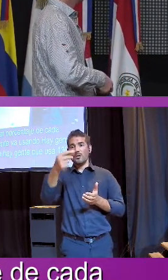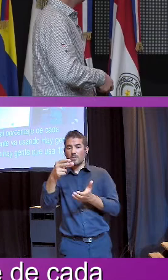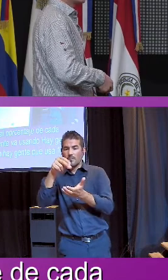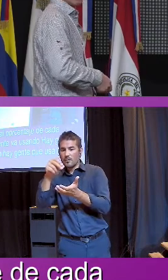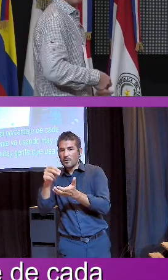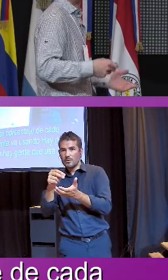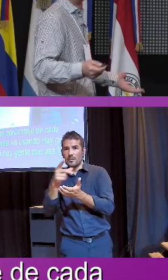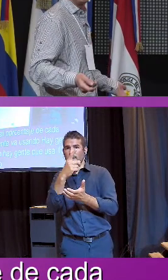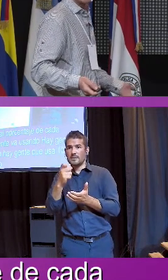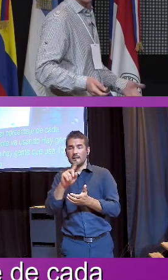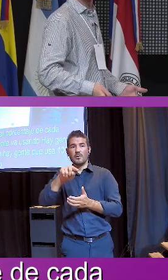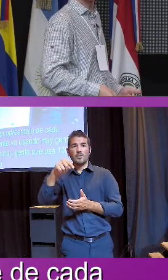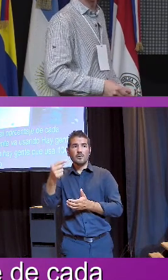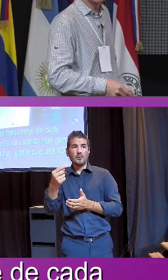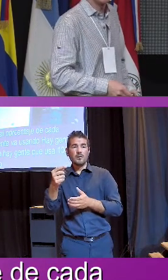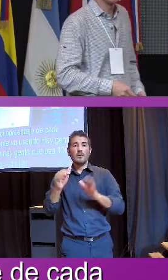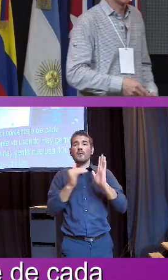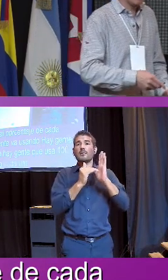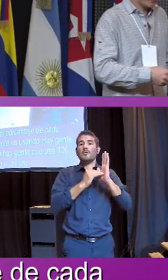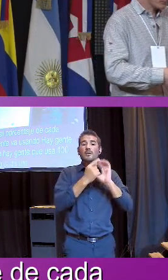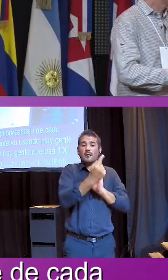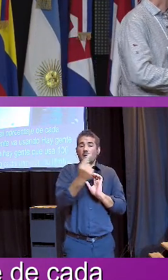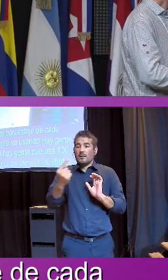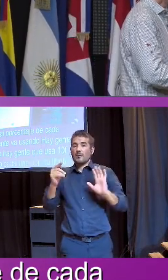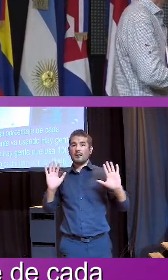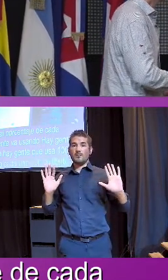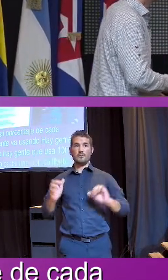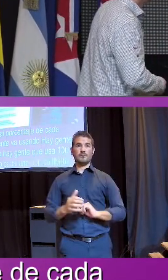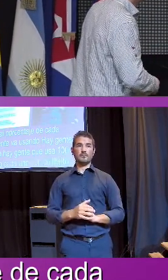1 mililitro, cada uno con su librito.